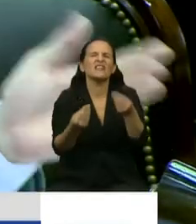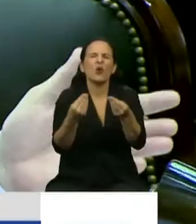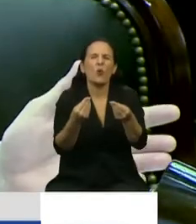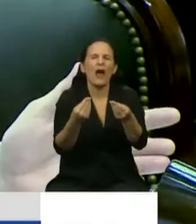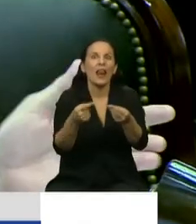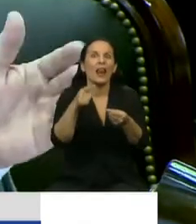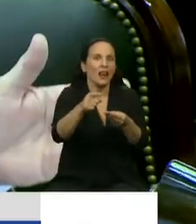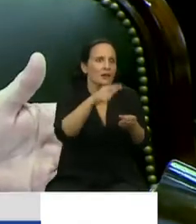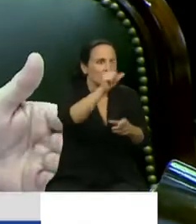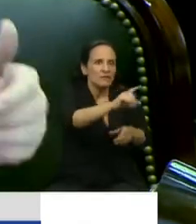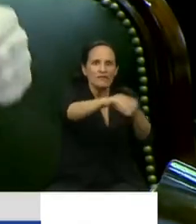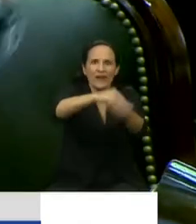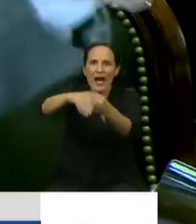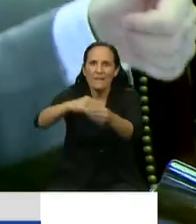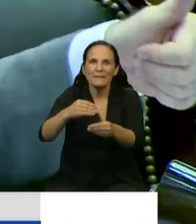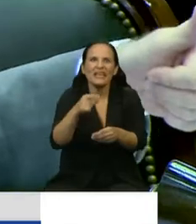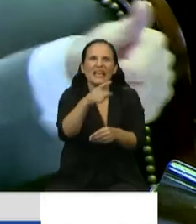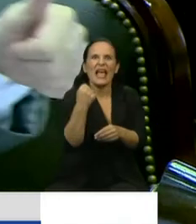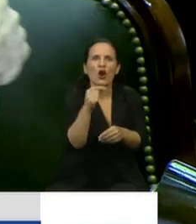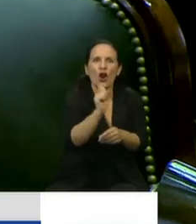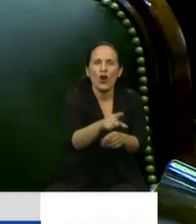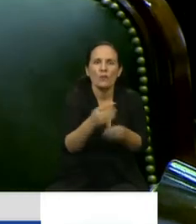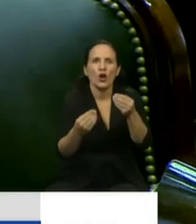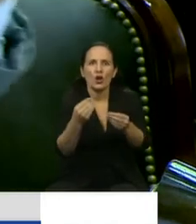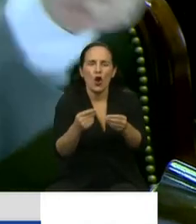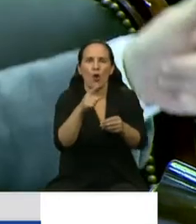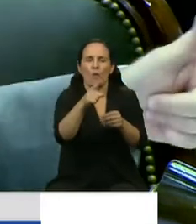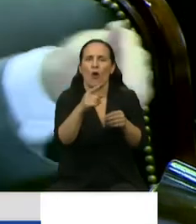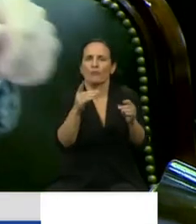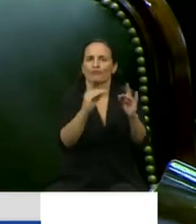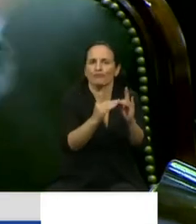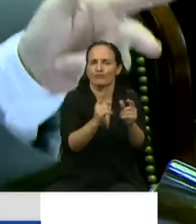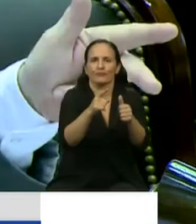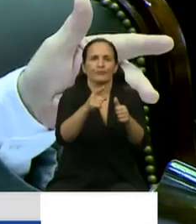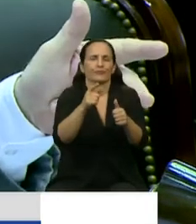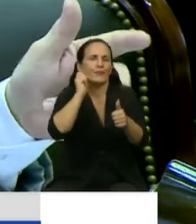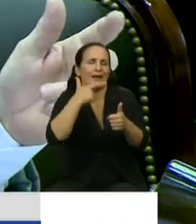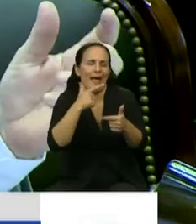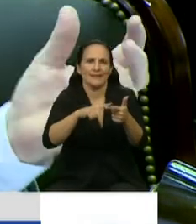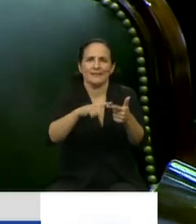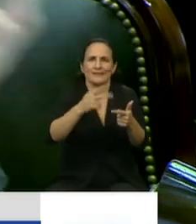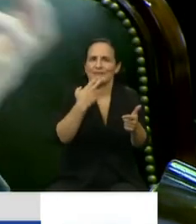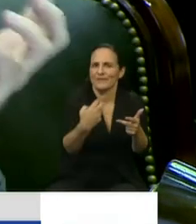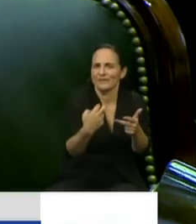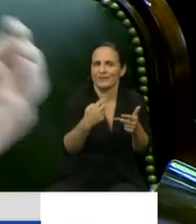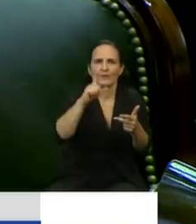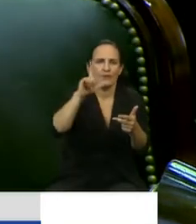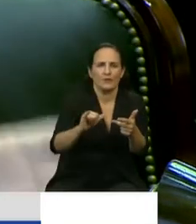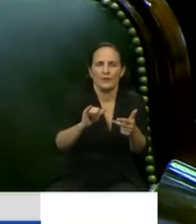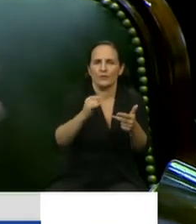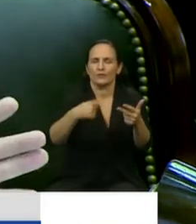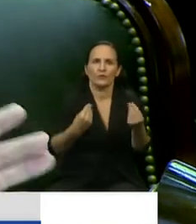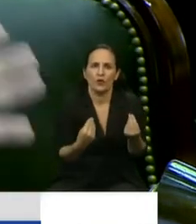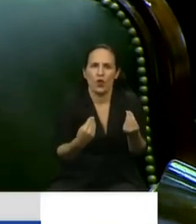de las familias que consumen la conectividad, que consumen el gas, la electricidad, en esa labor solidaria que